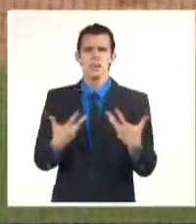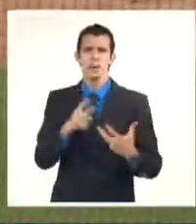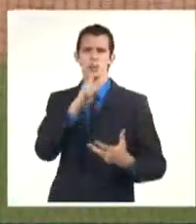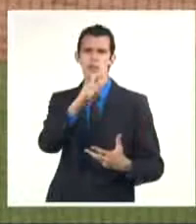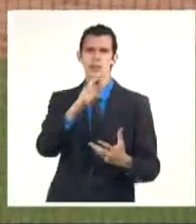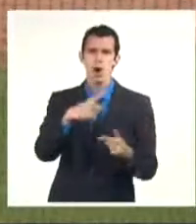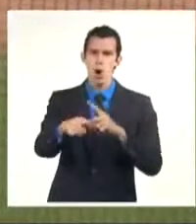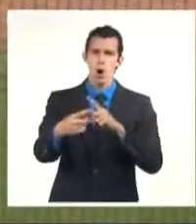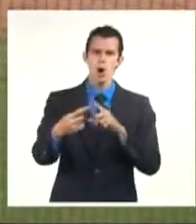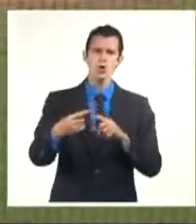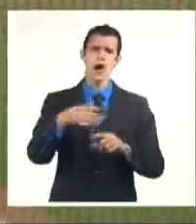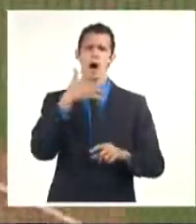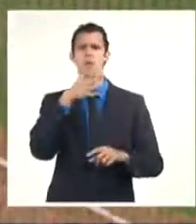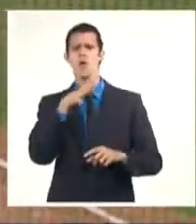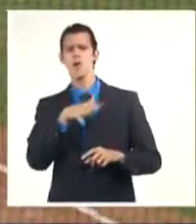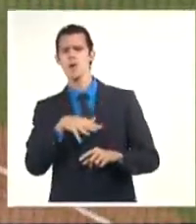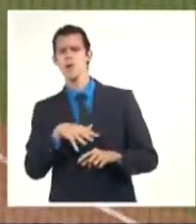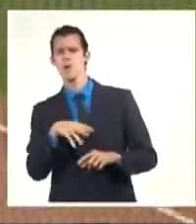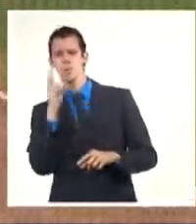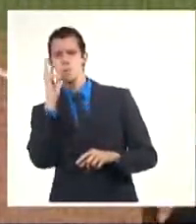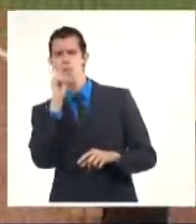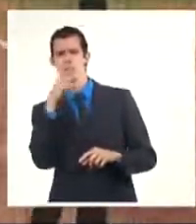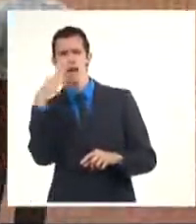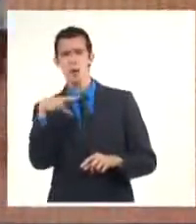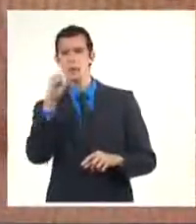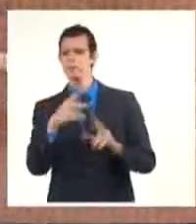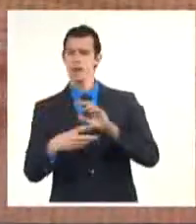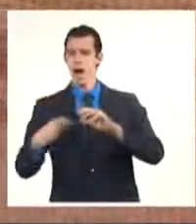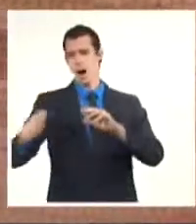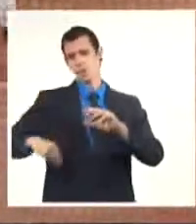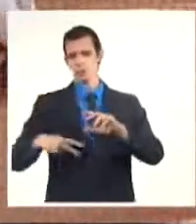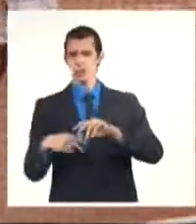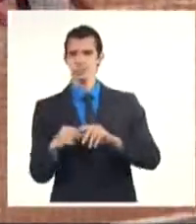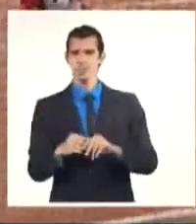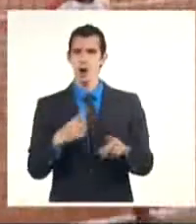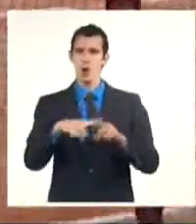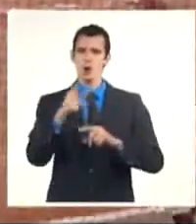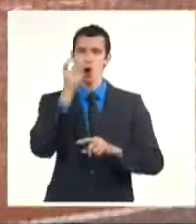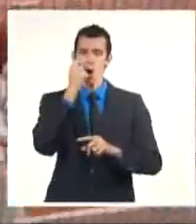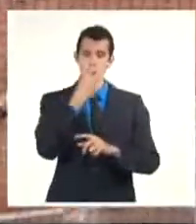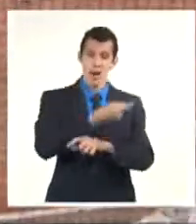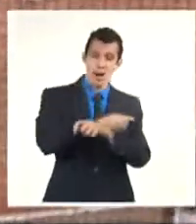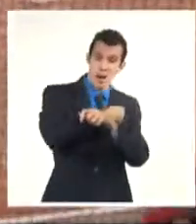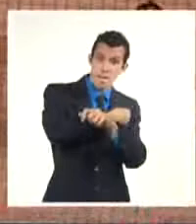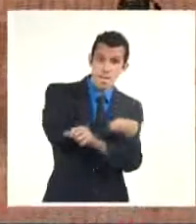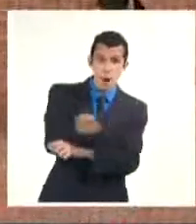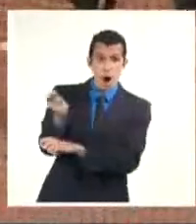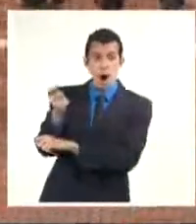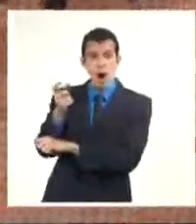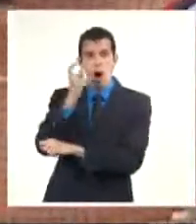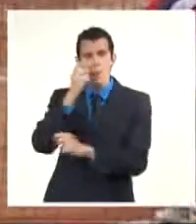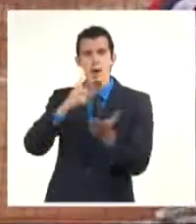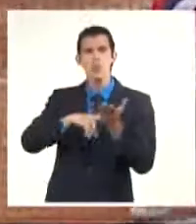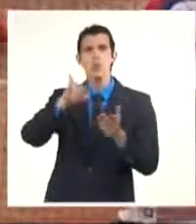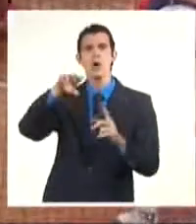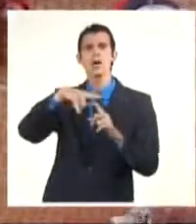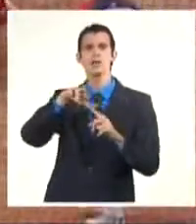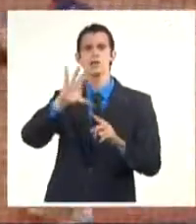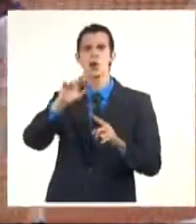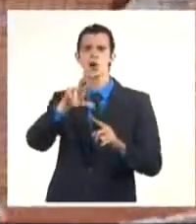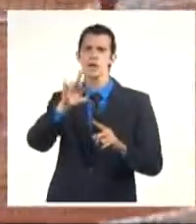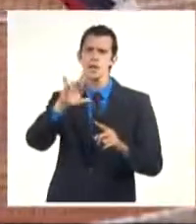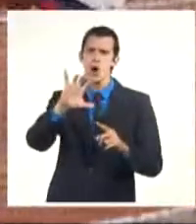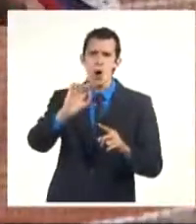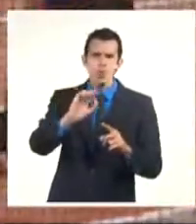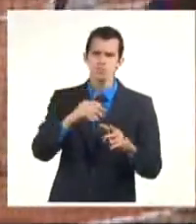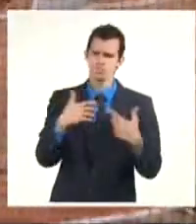un out. Y aparte de eso, el bateo de Puerto Rico fue más oportuno nosotros. Nosotros llegamos con base llena y